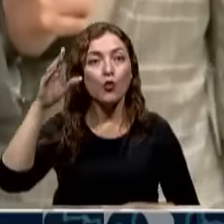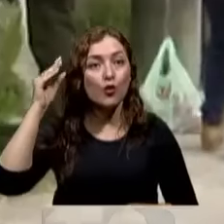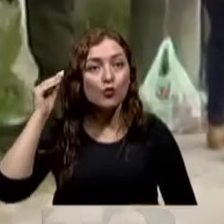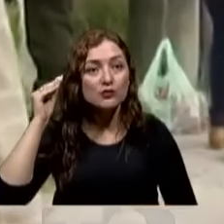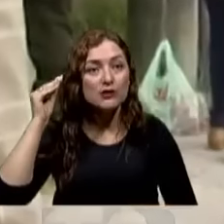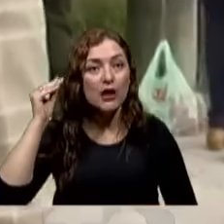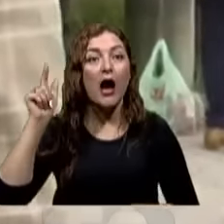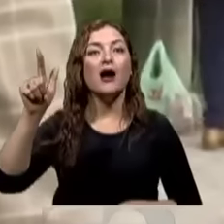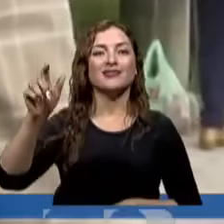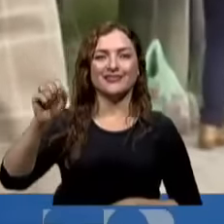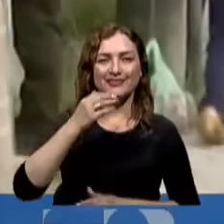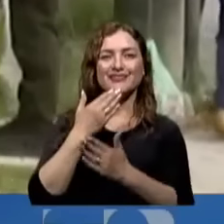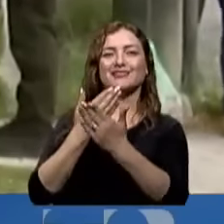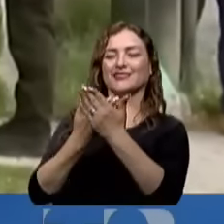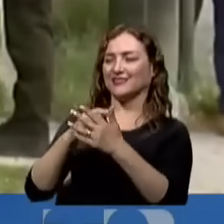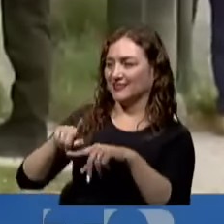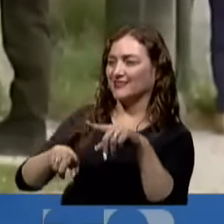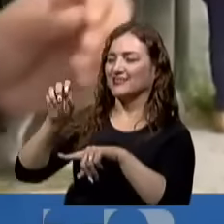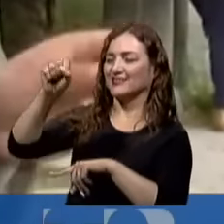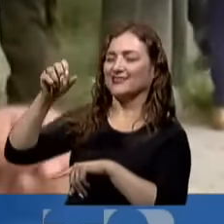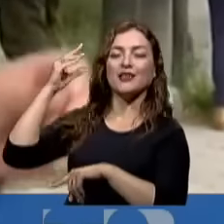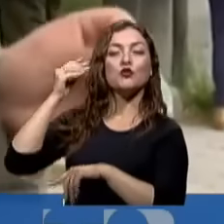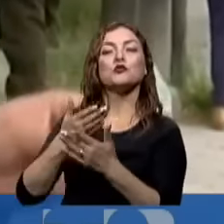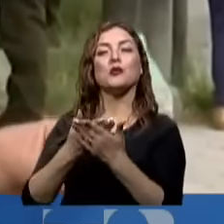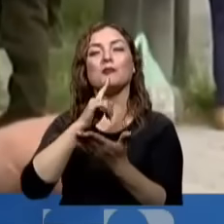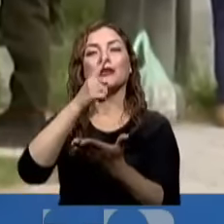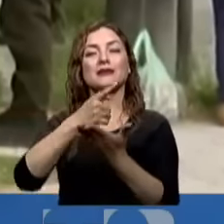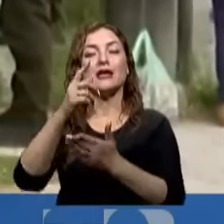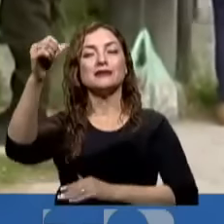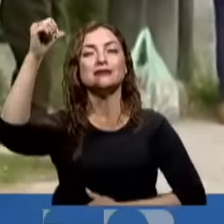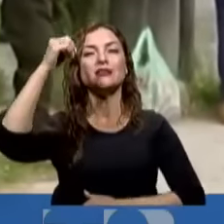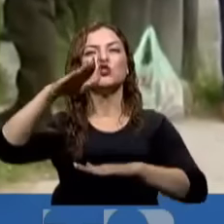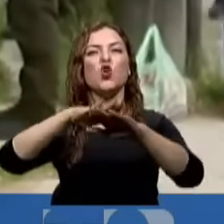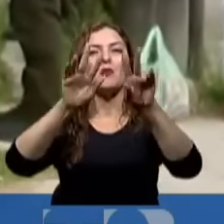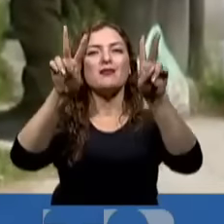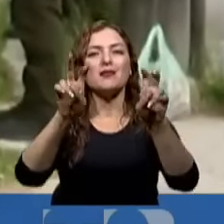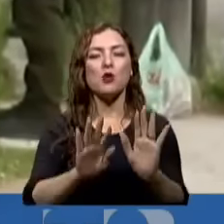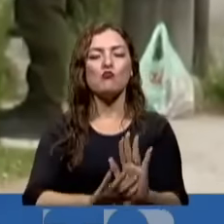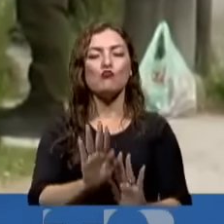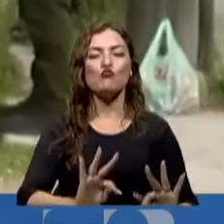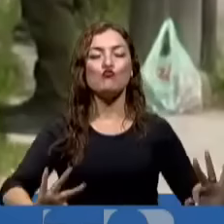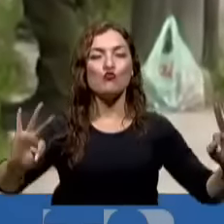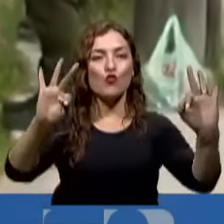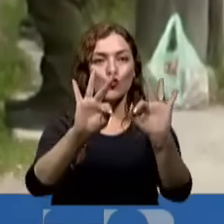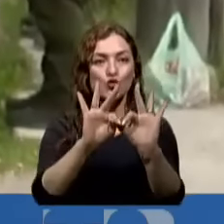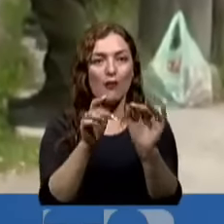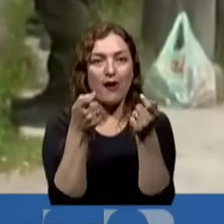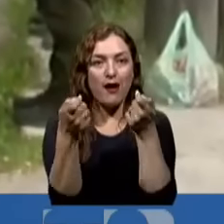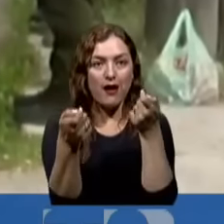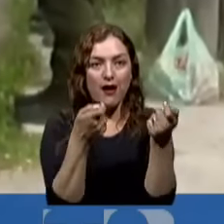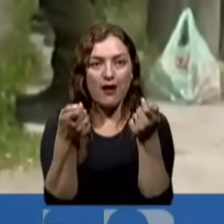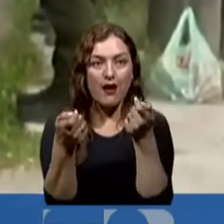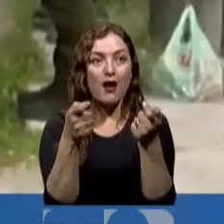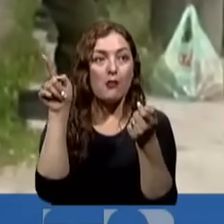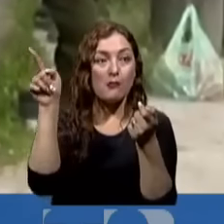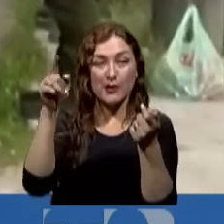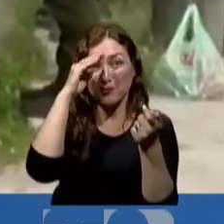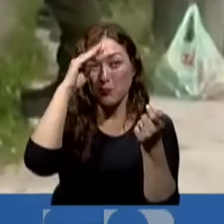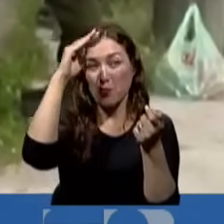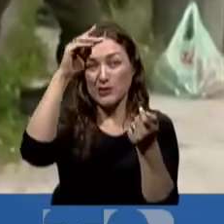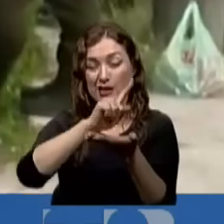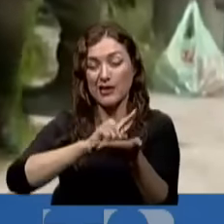Gracias, chicas, amigos, ¿qué tal? Así es, efectivamente, ayer hablábamos justamente de este tema, de la importancia de realizar estos operativos móviles en los